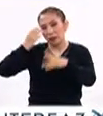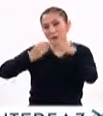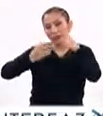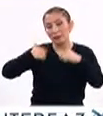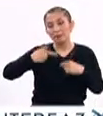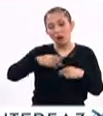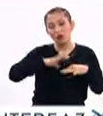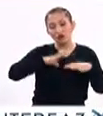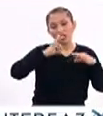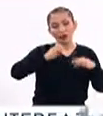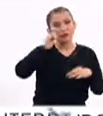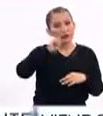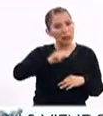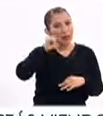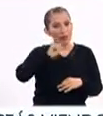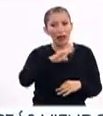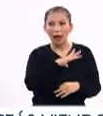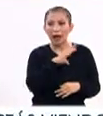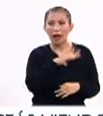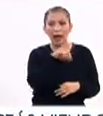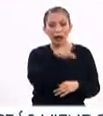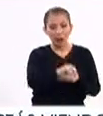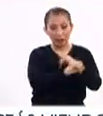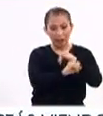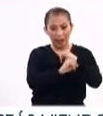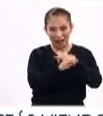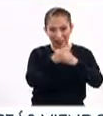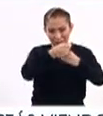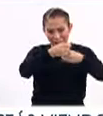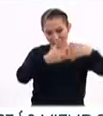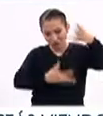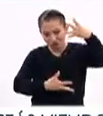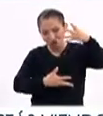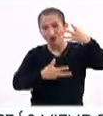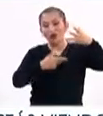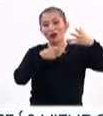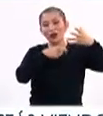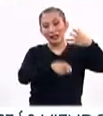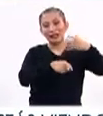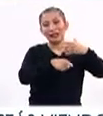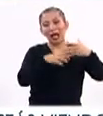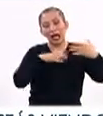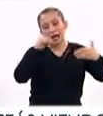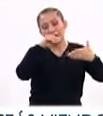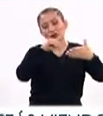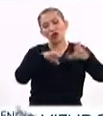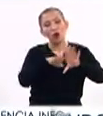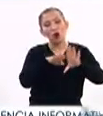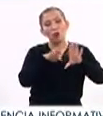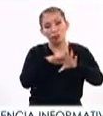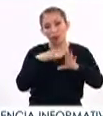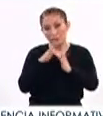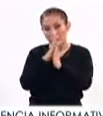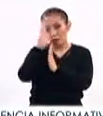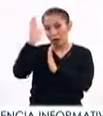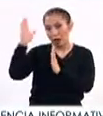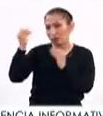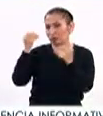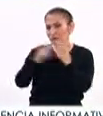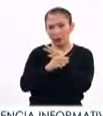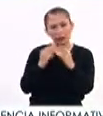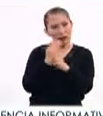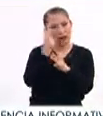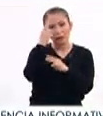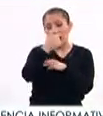sí, la Fundación siempre tiene tanto en plataformas de internet como en nuestra biblioteca mucho